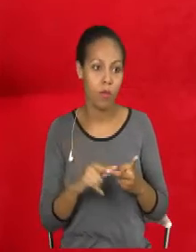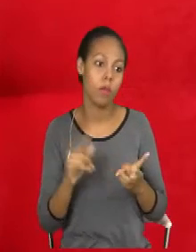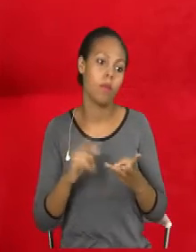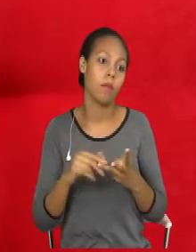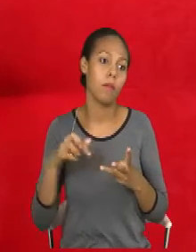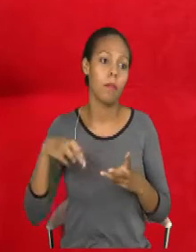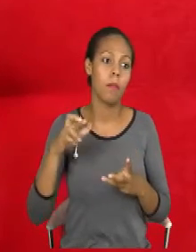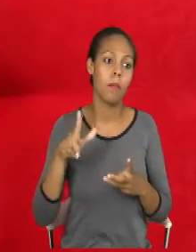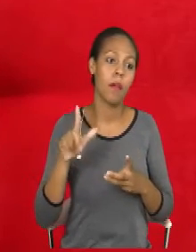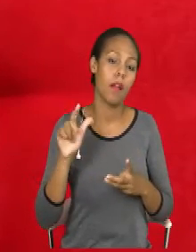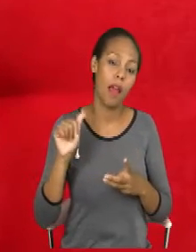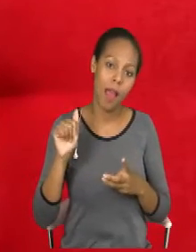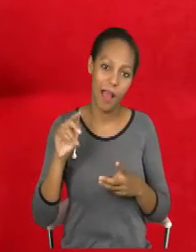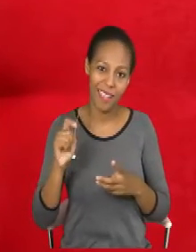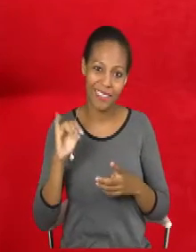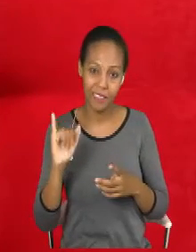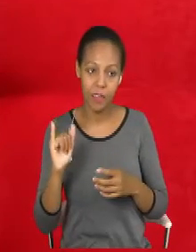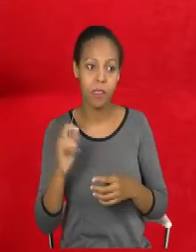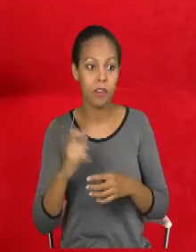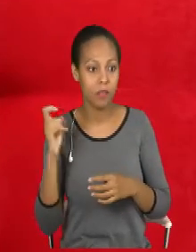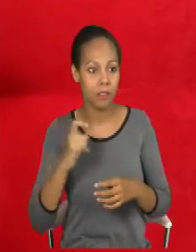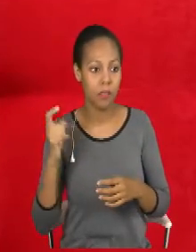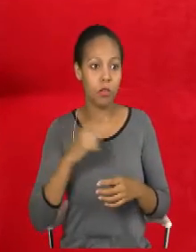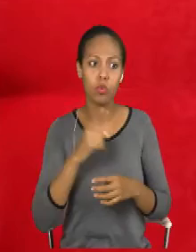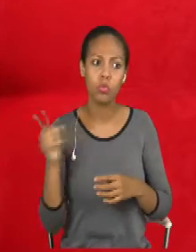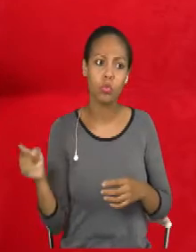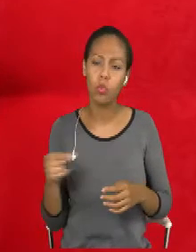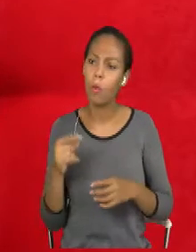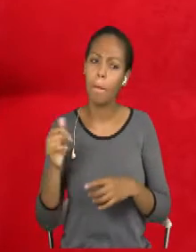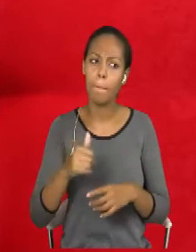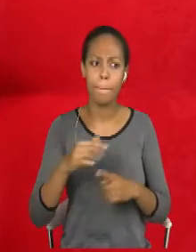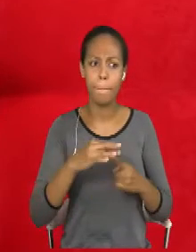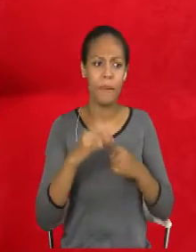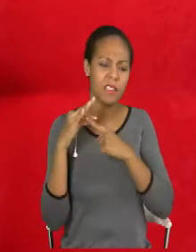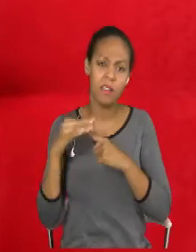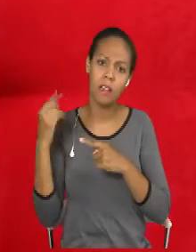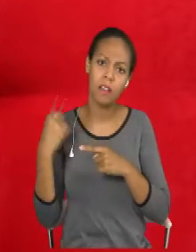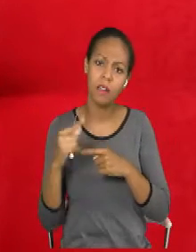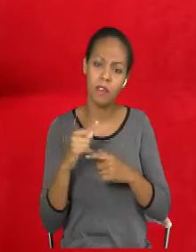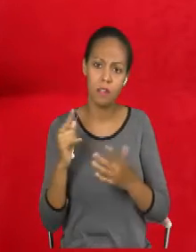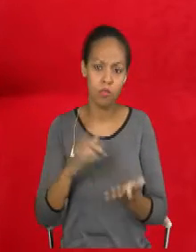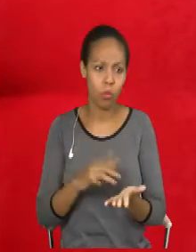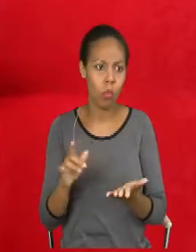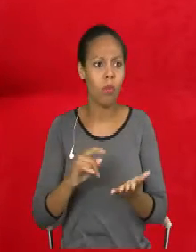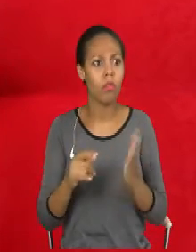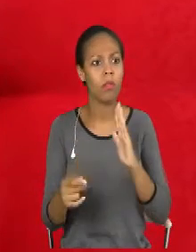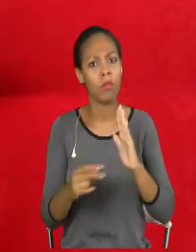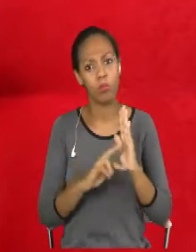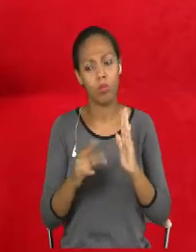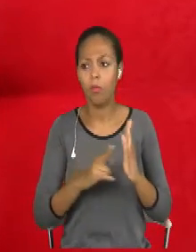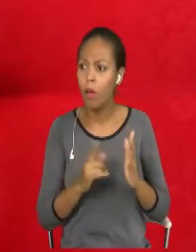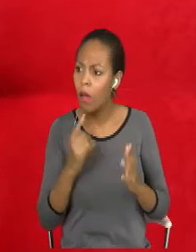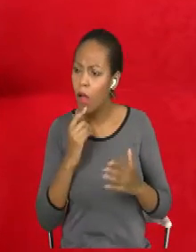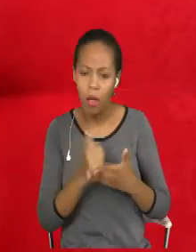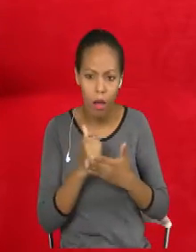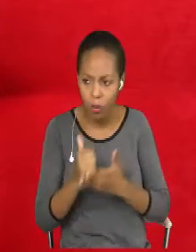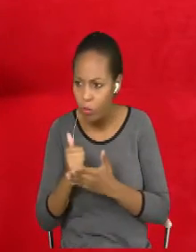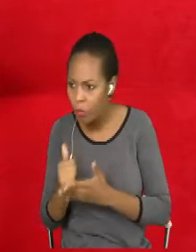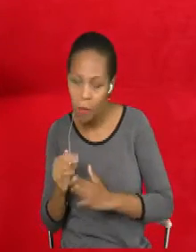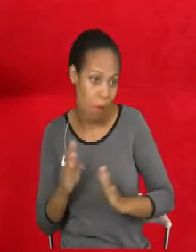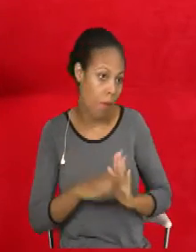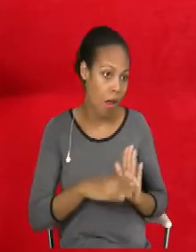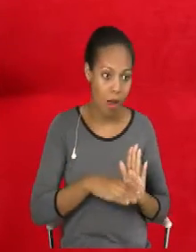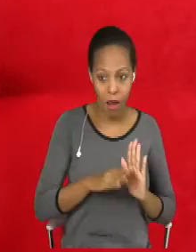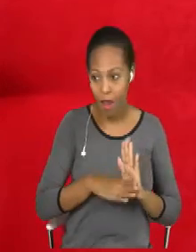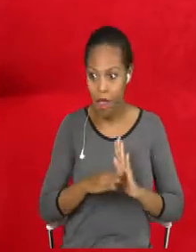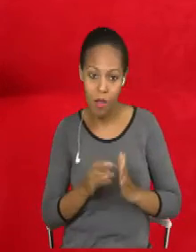están llevándose todos los créditos por algo sencillamente que se llama economía colaborativa. ¿En qué consiste este